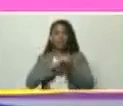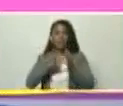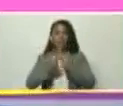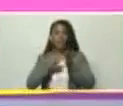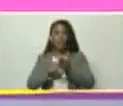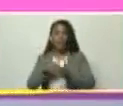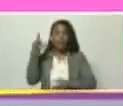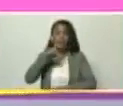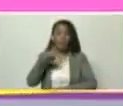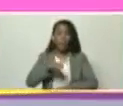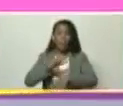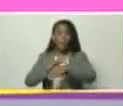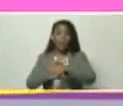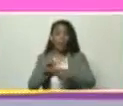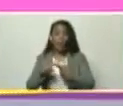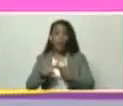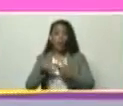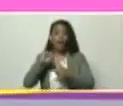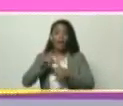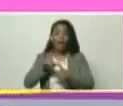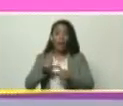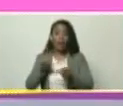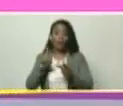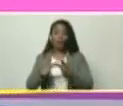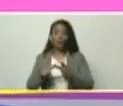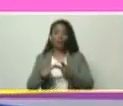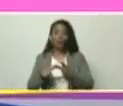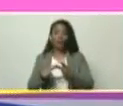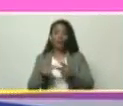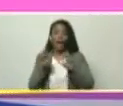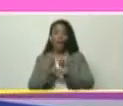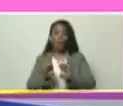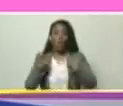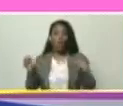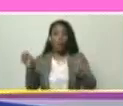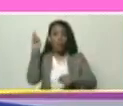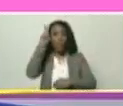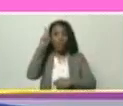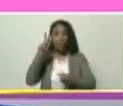Necesitamos médicos, correcto, ingenieros, educadores.